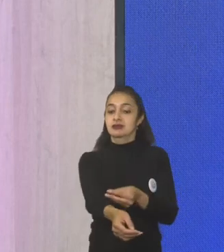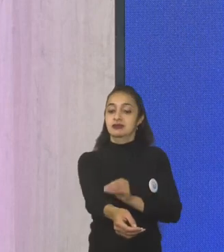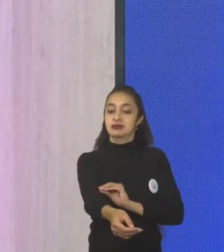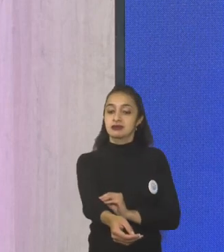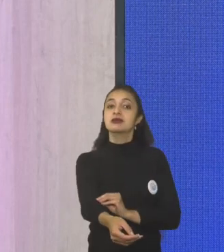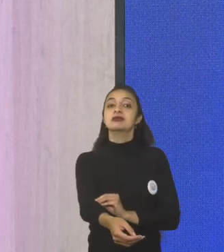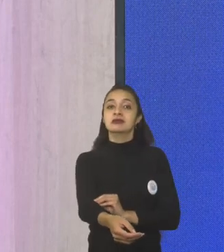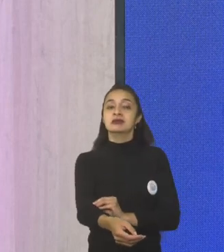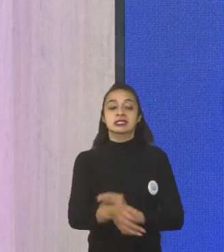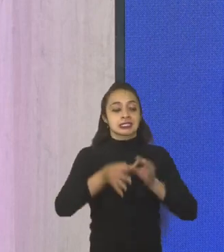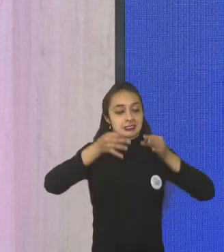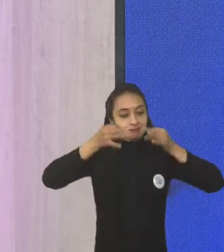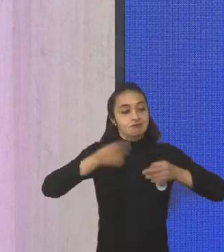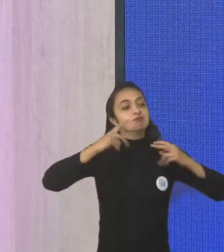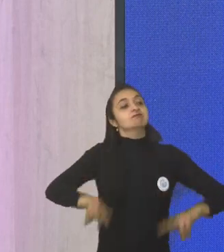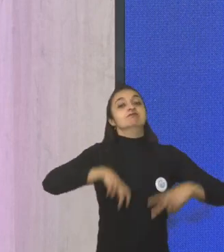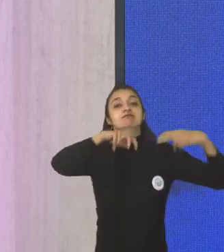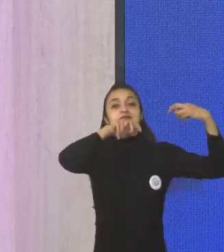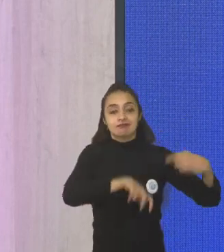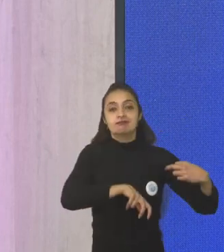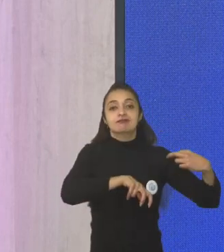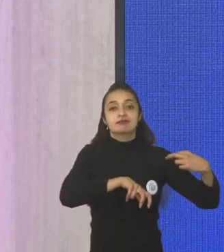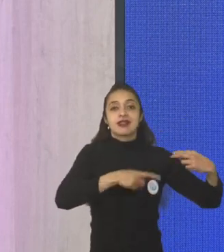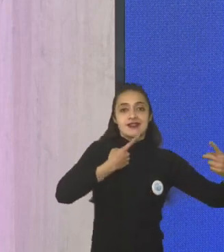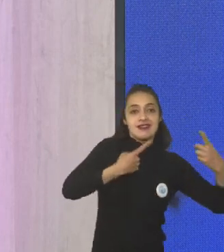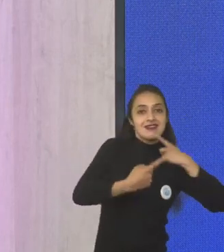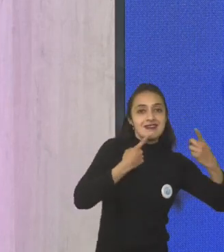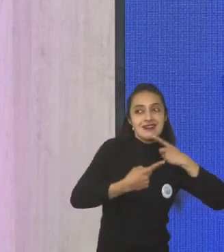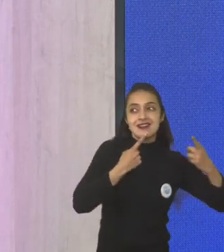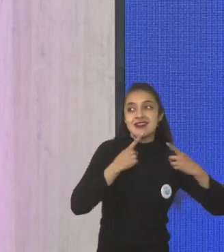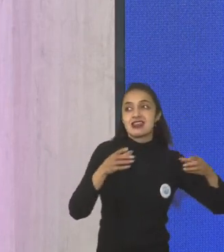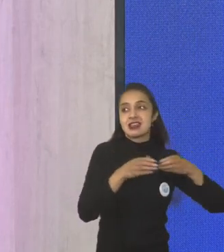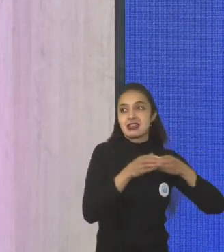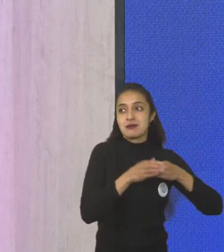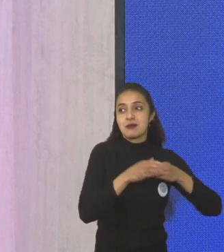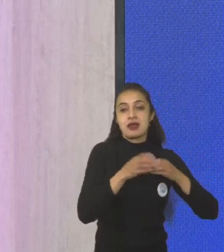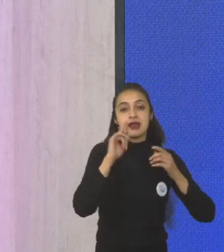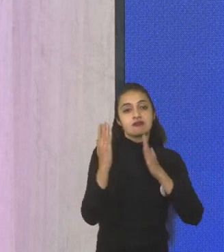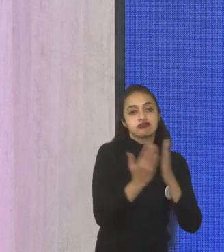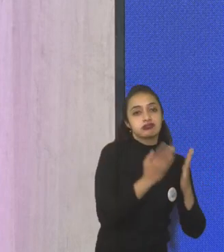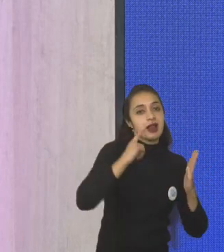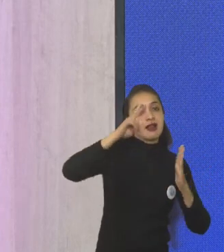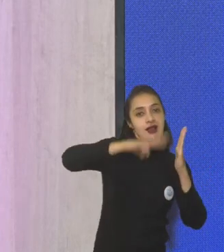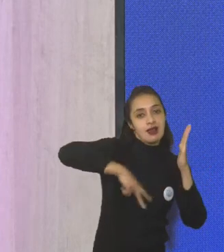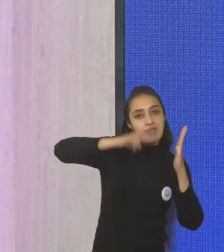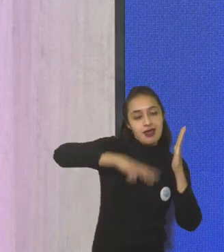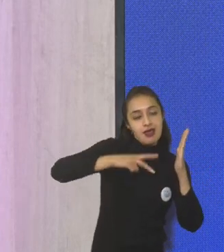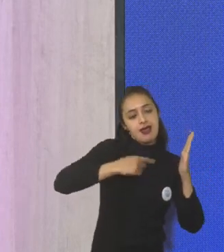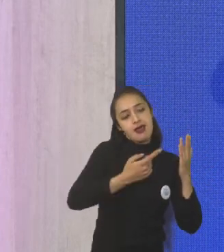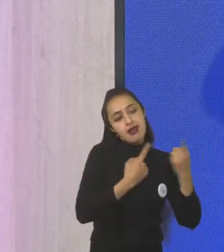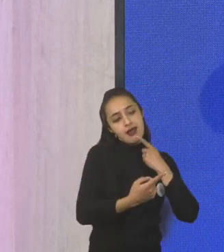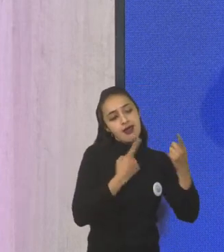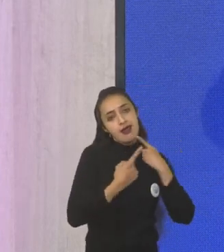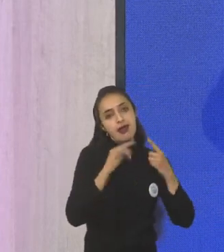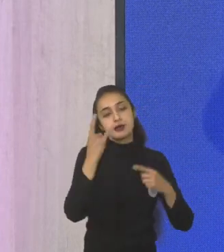empanadas con tu equipo. Siéntate a hablar con tu equipo, a que se lean el guión, a escucharlos. ¿Sí? Que el